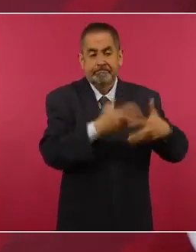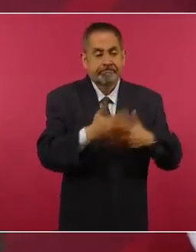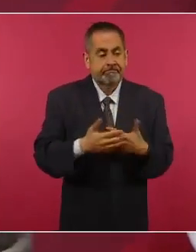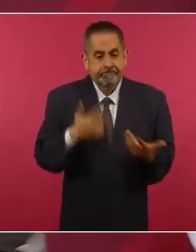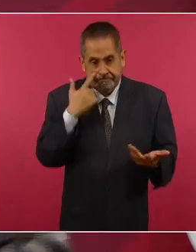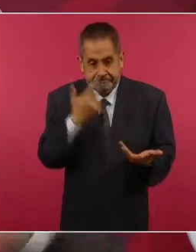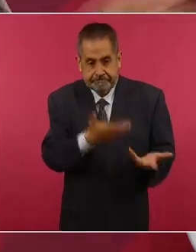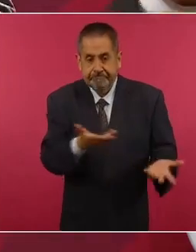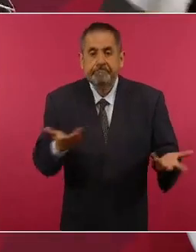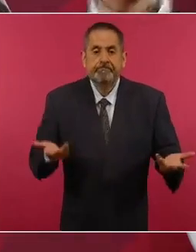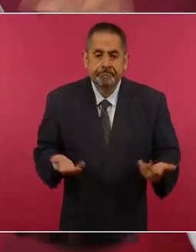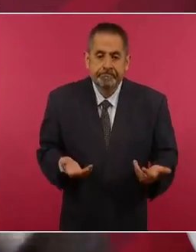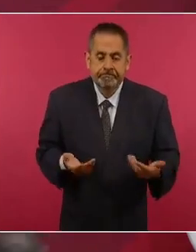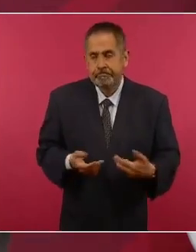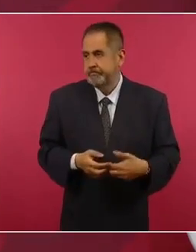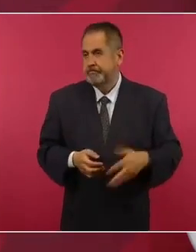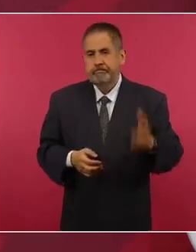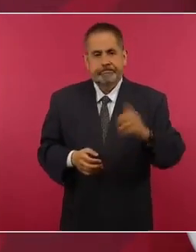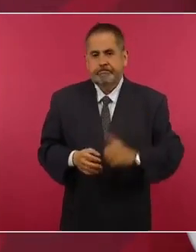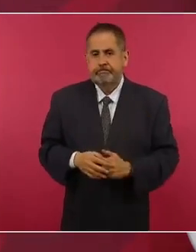los que decidieron